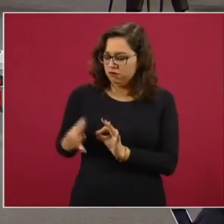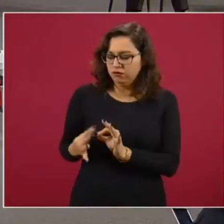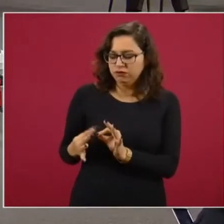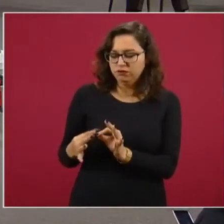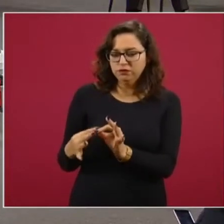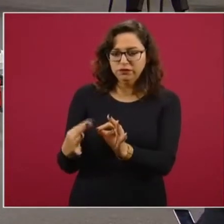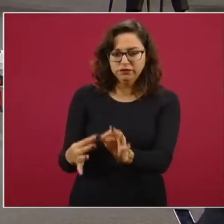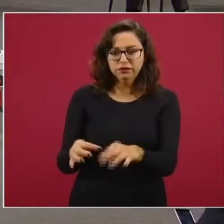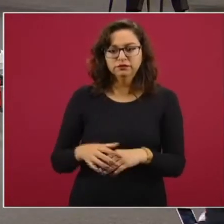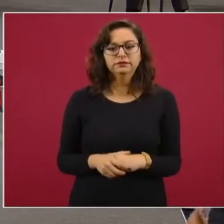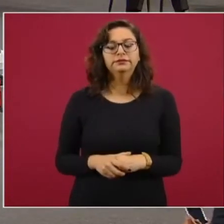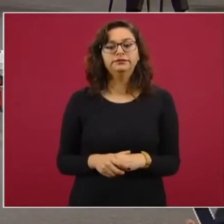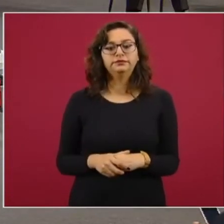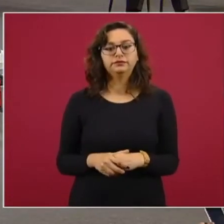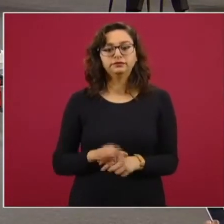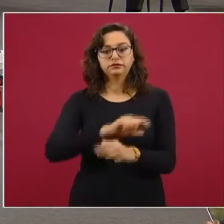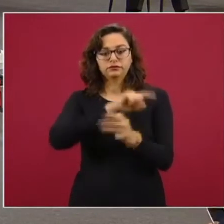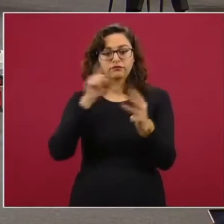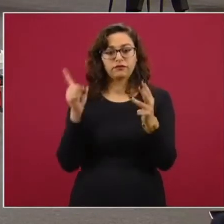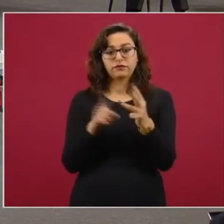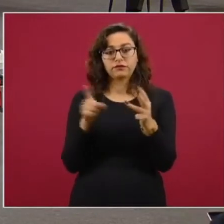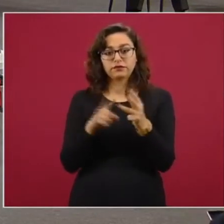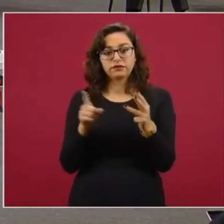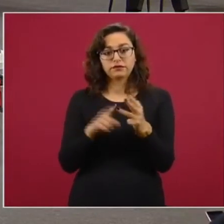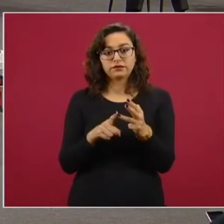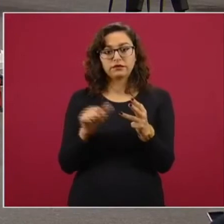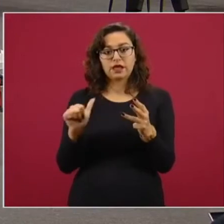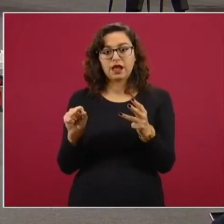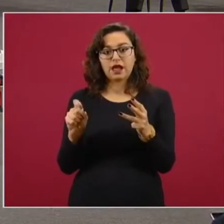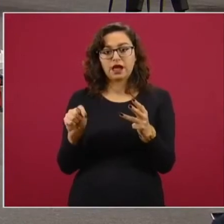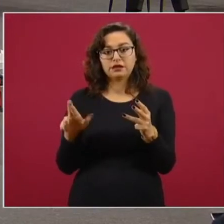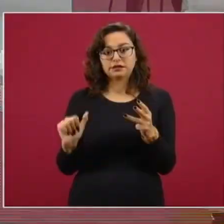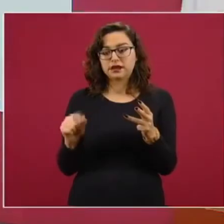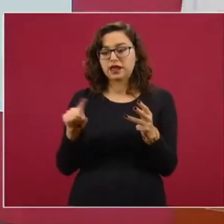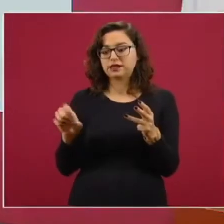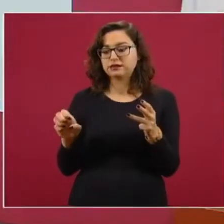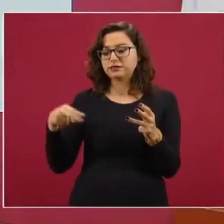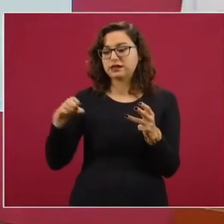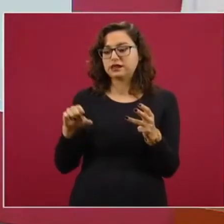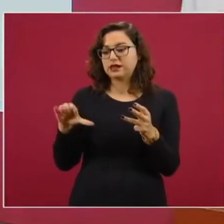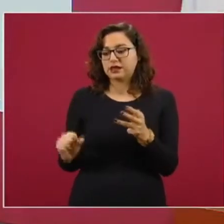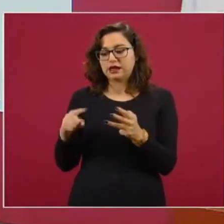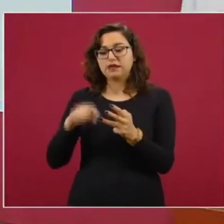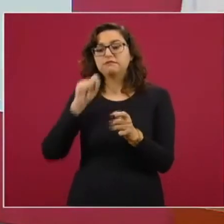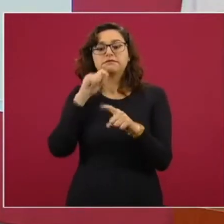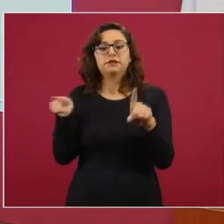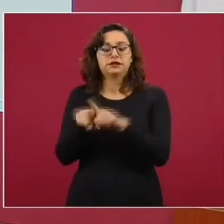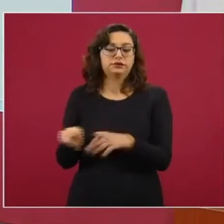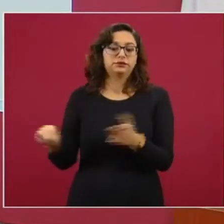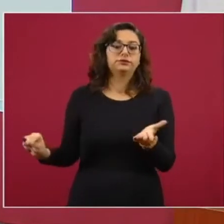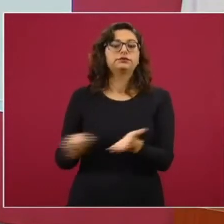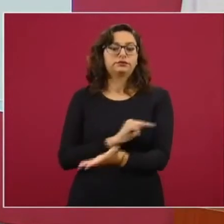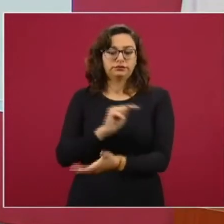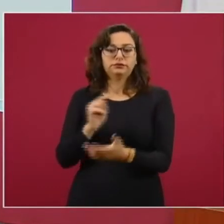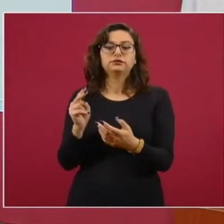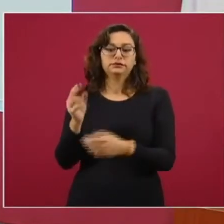Por último, en el caso de AstraZeneca, la otra empresa con la que se firmó hace unos días el convenio